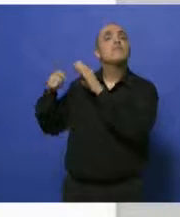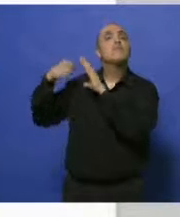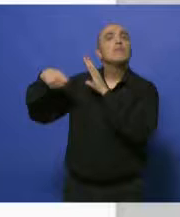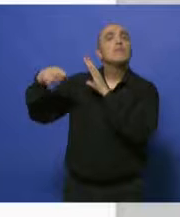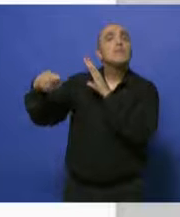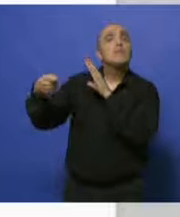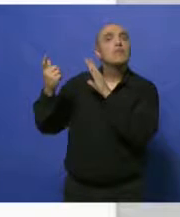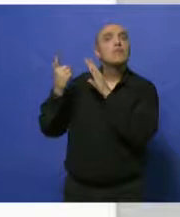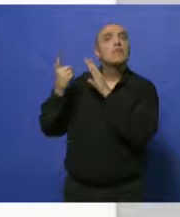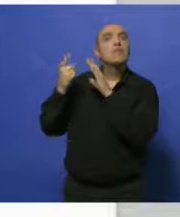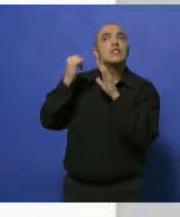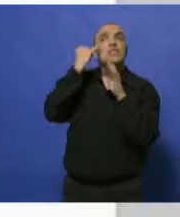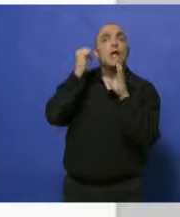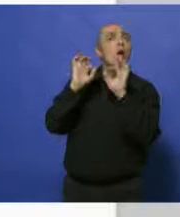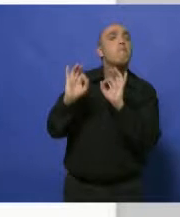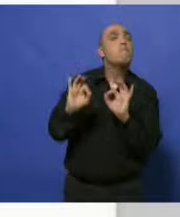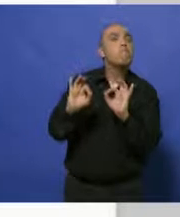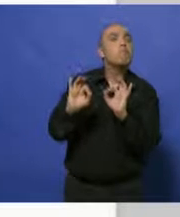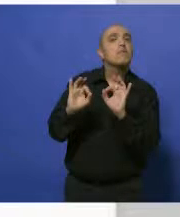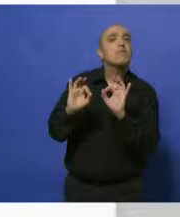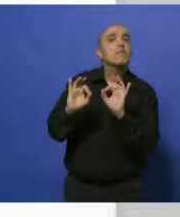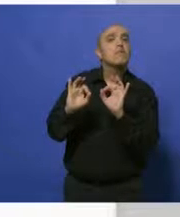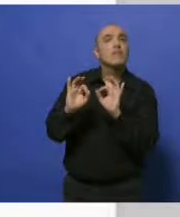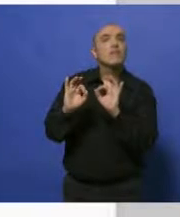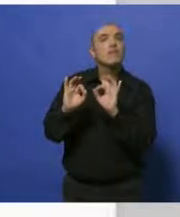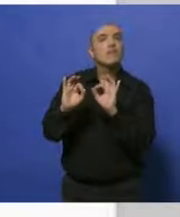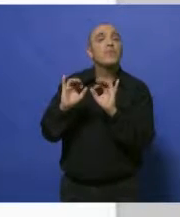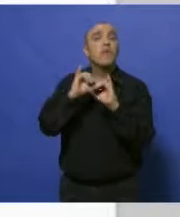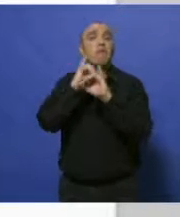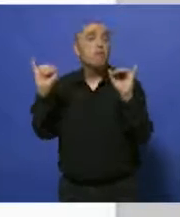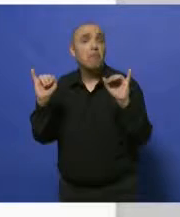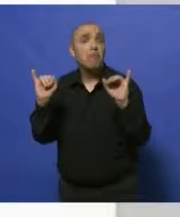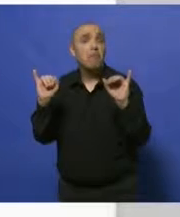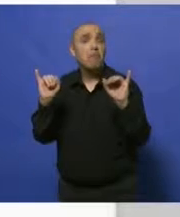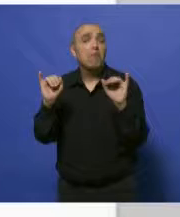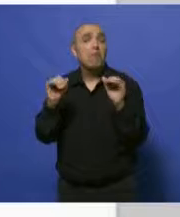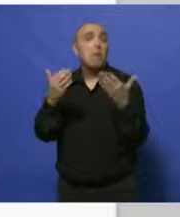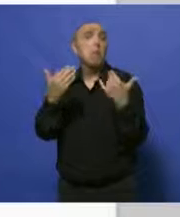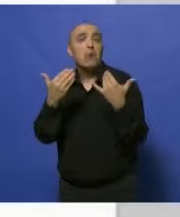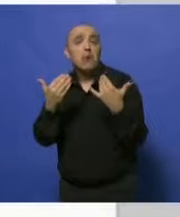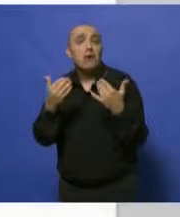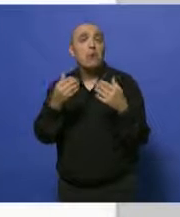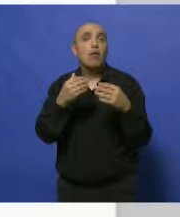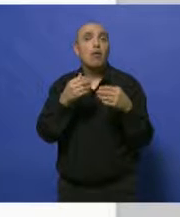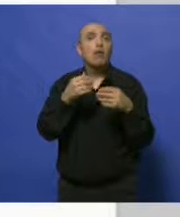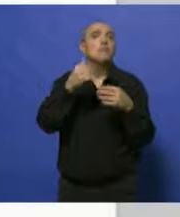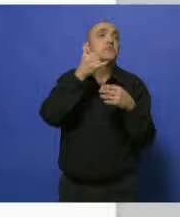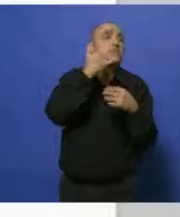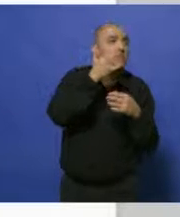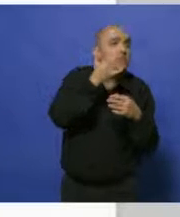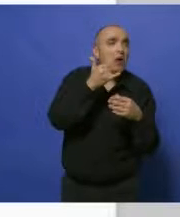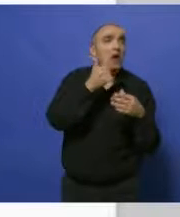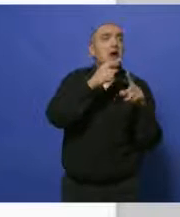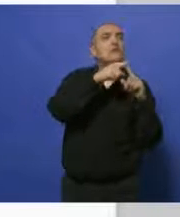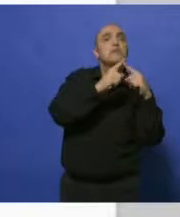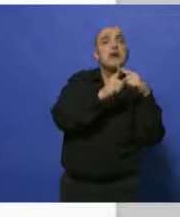Comunicaciones, la línea con el plan de abono tal, ya está registrada. Para más información, si se quiere, se puede ingresar allí el número, llamando al